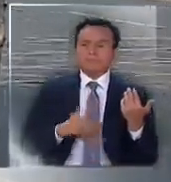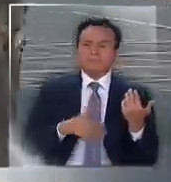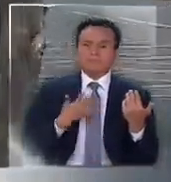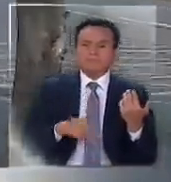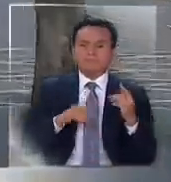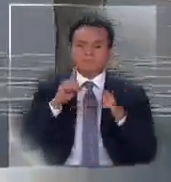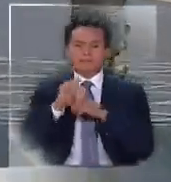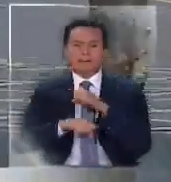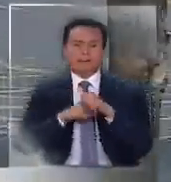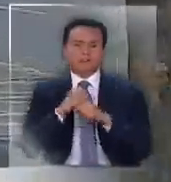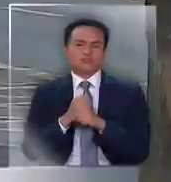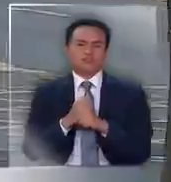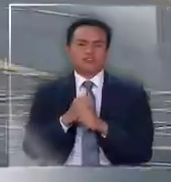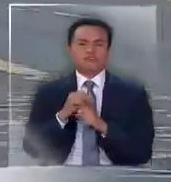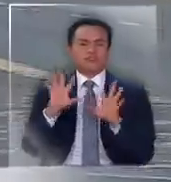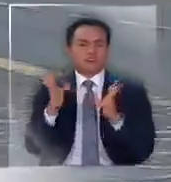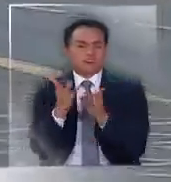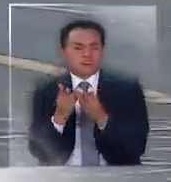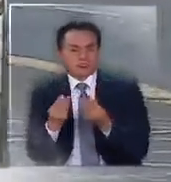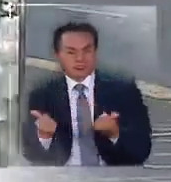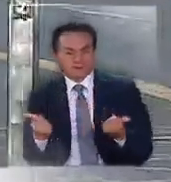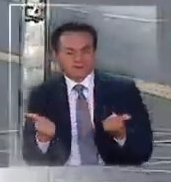Este año se les acabaron